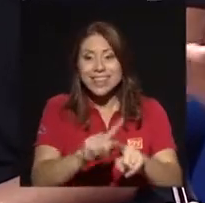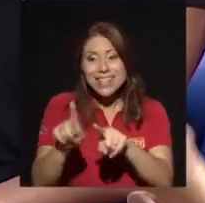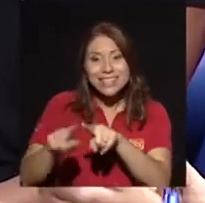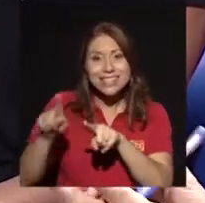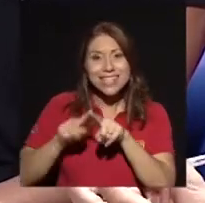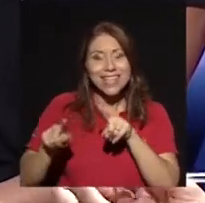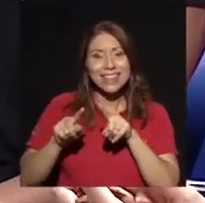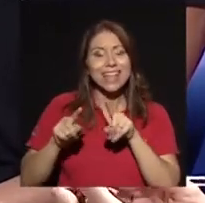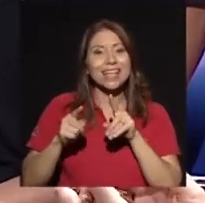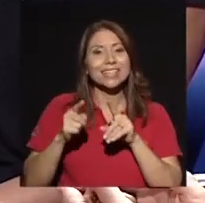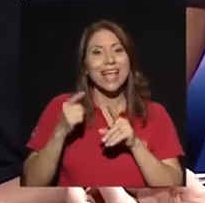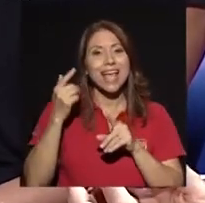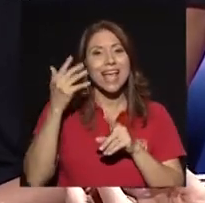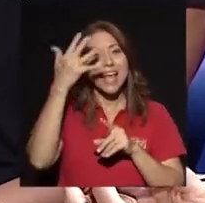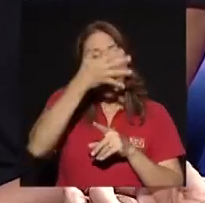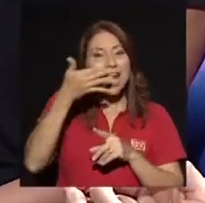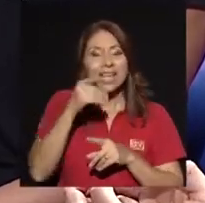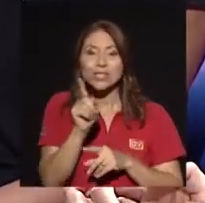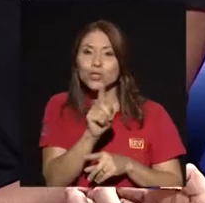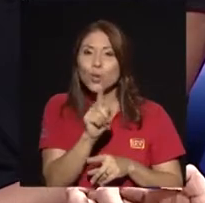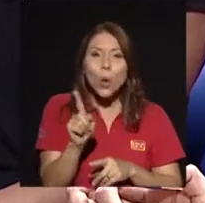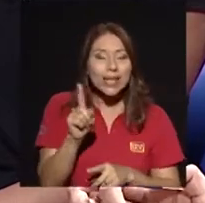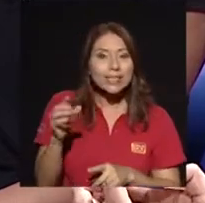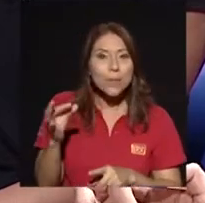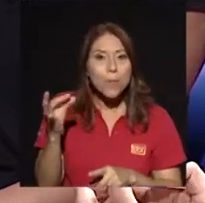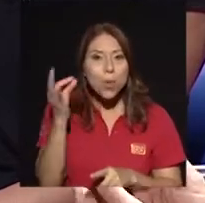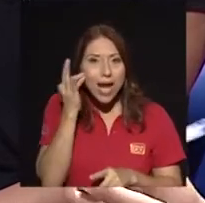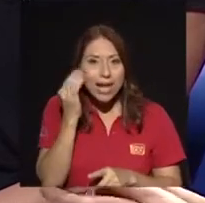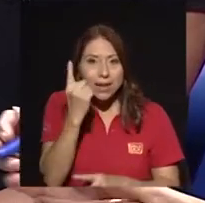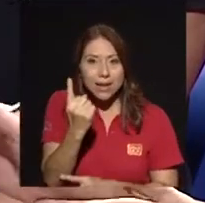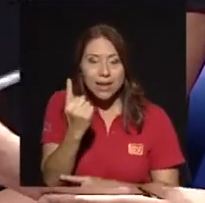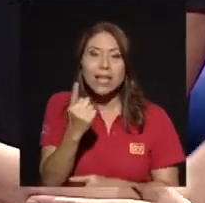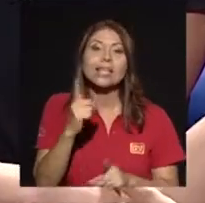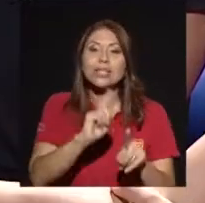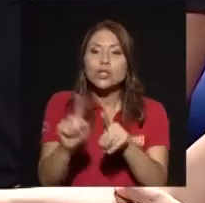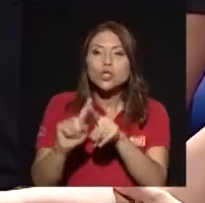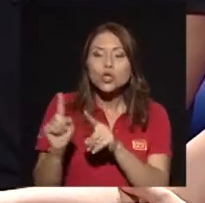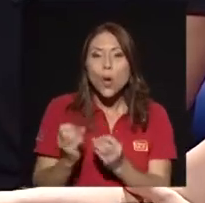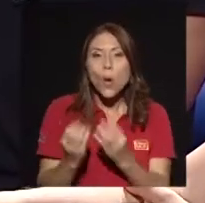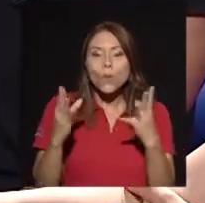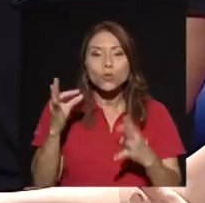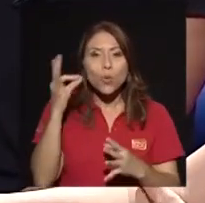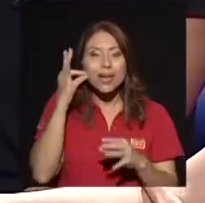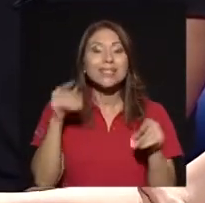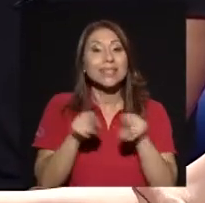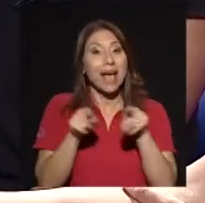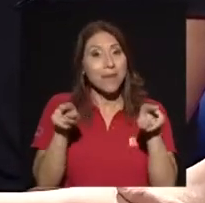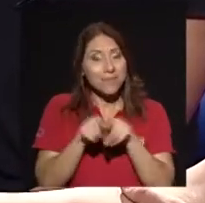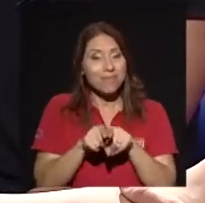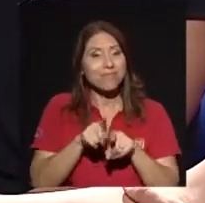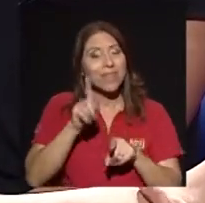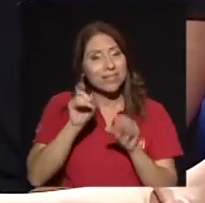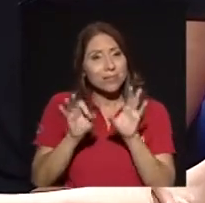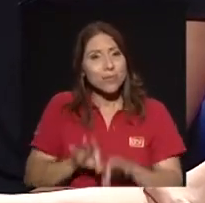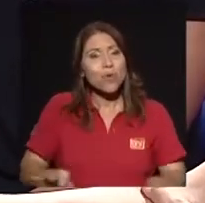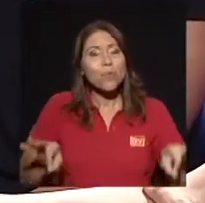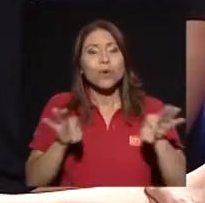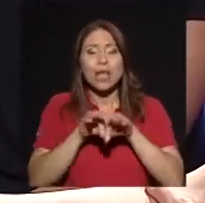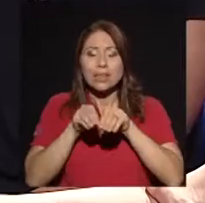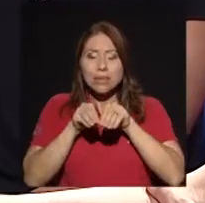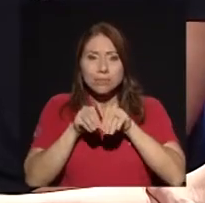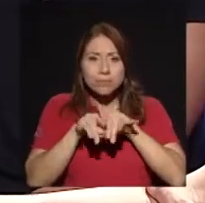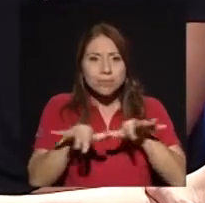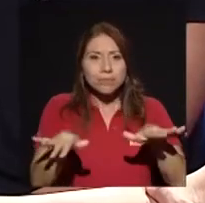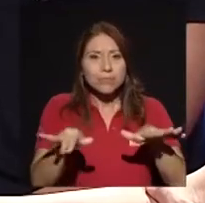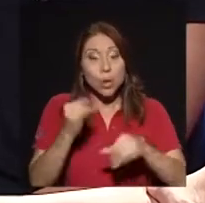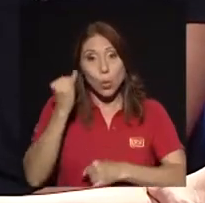mujer, sino somos mujeres, y que también el enfoque de interseccionalidad es súper importante de rescatar. Y la